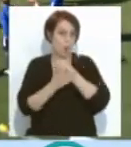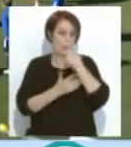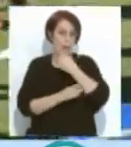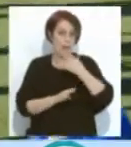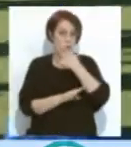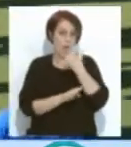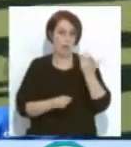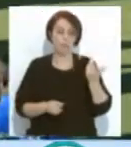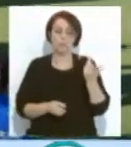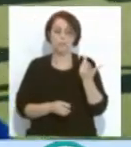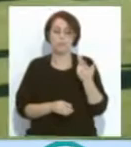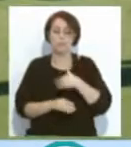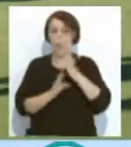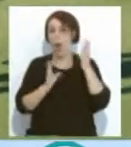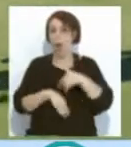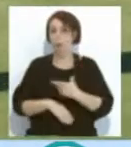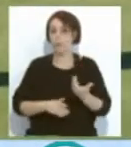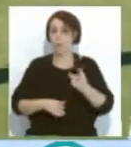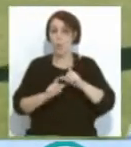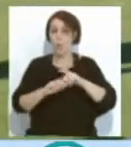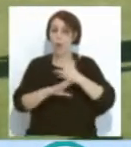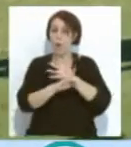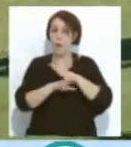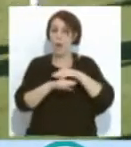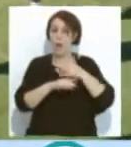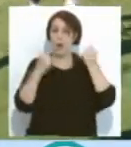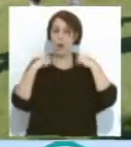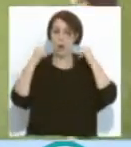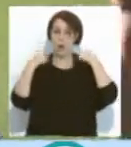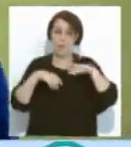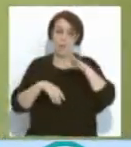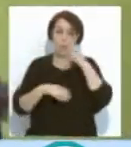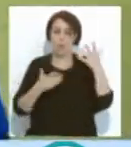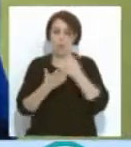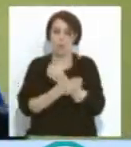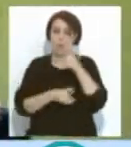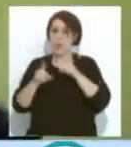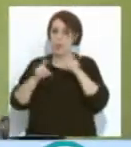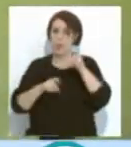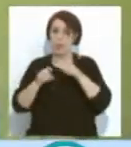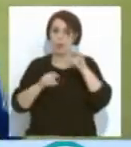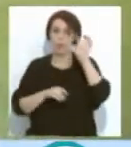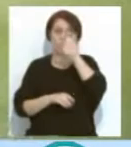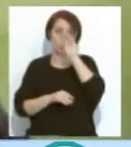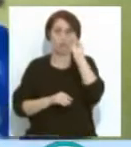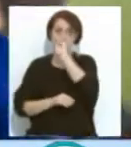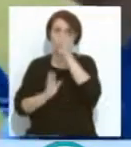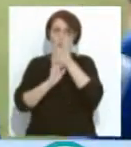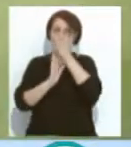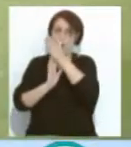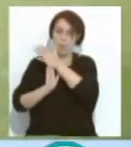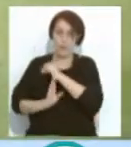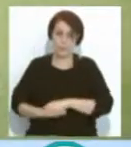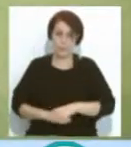tenido casi jugadores para entrenar porque estaban todos con las respectivas selecciones. El del Cádiz, que ahí vemos